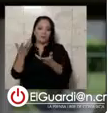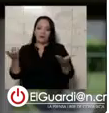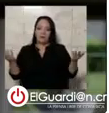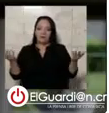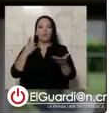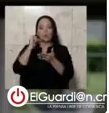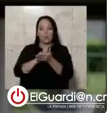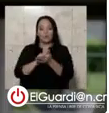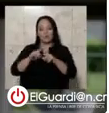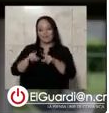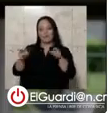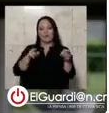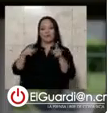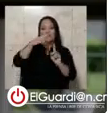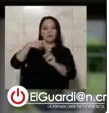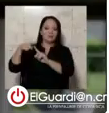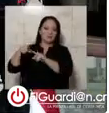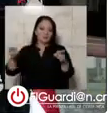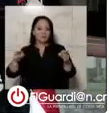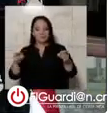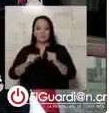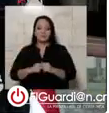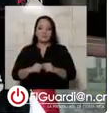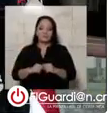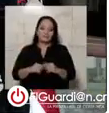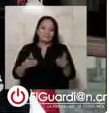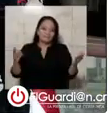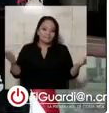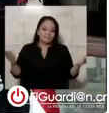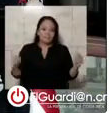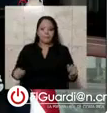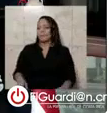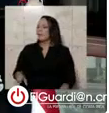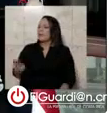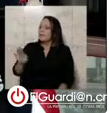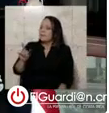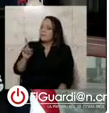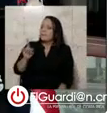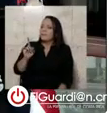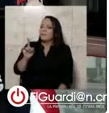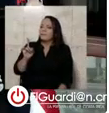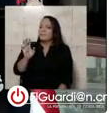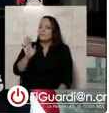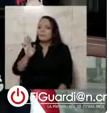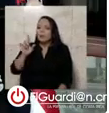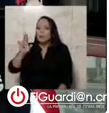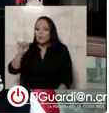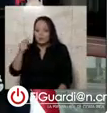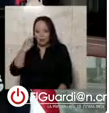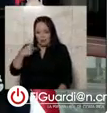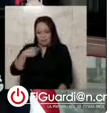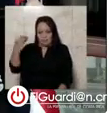es que cobran tarifas diferenciadas, cobran diferente. Aquí... Pero, don Luis, perdón, solo para mi propia